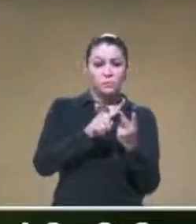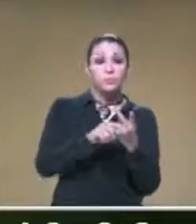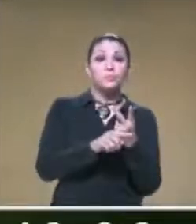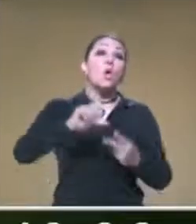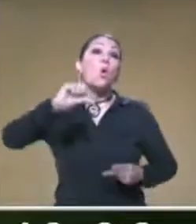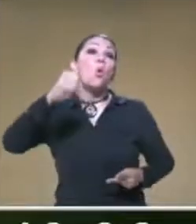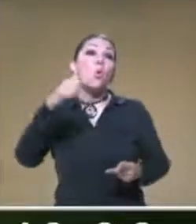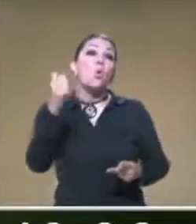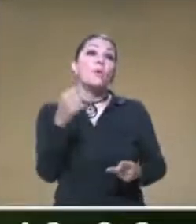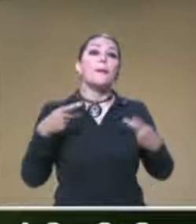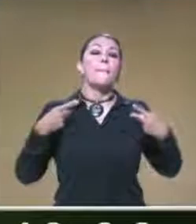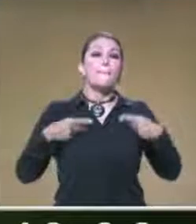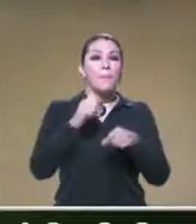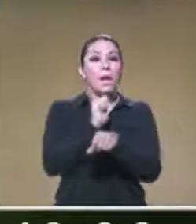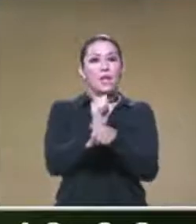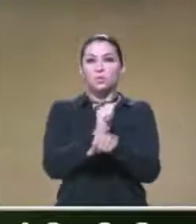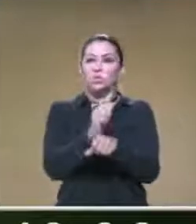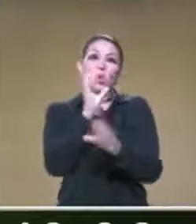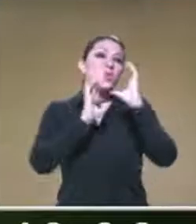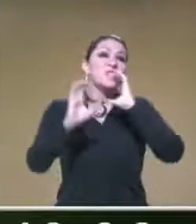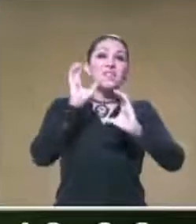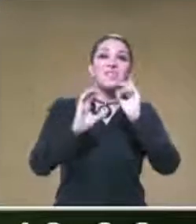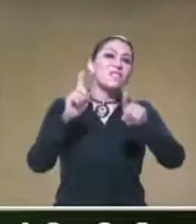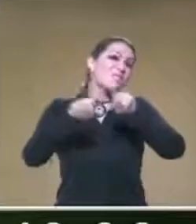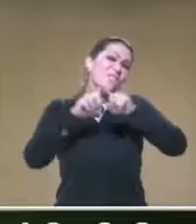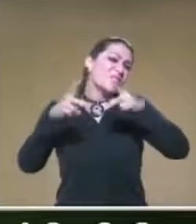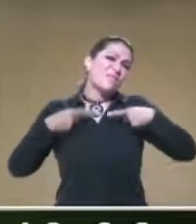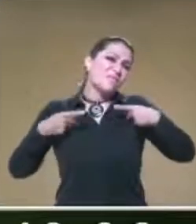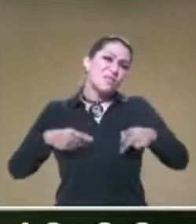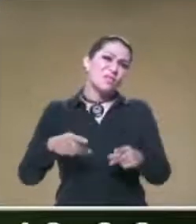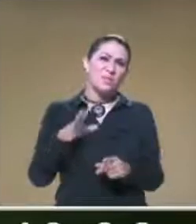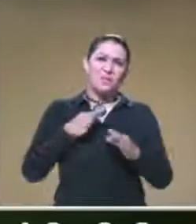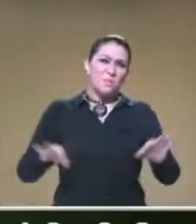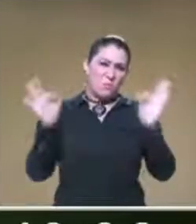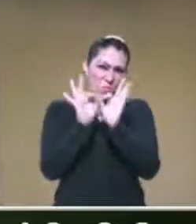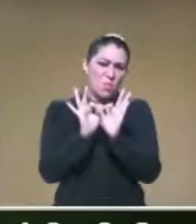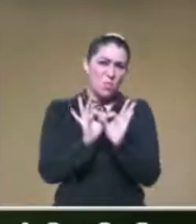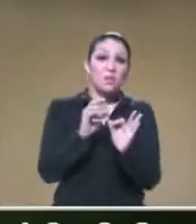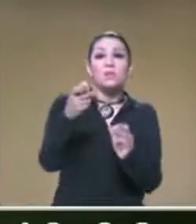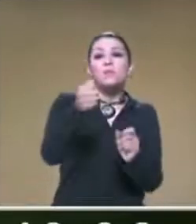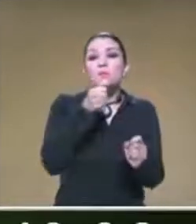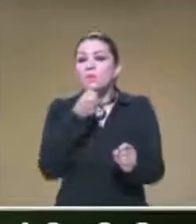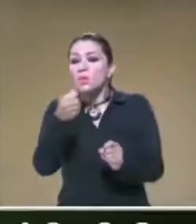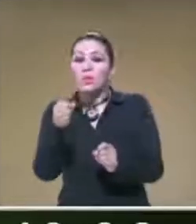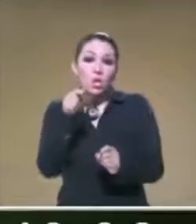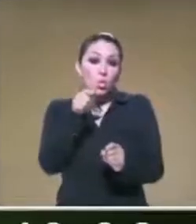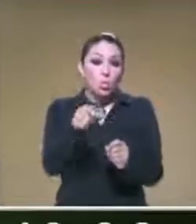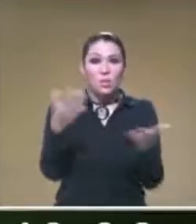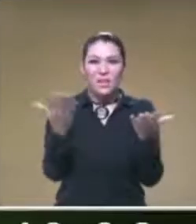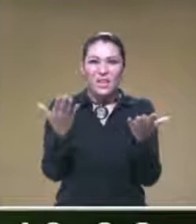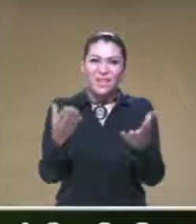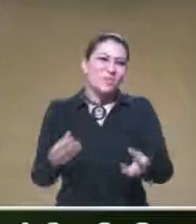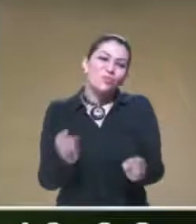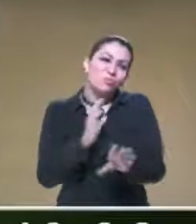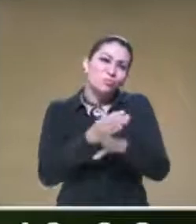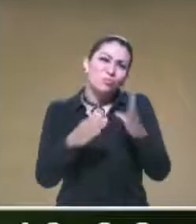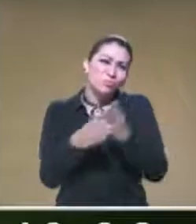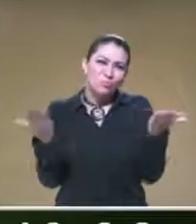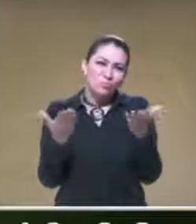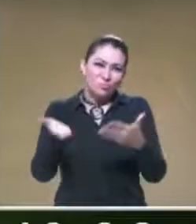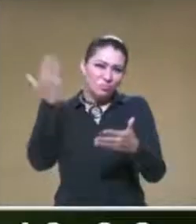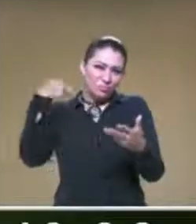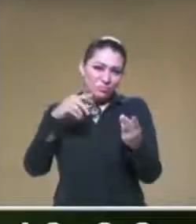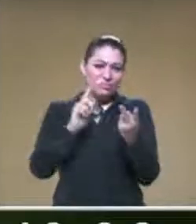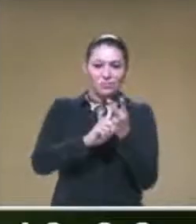para que nos cuenten lo que han hecho durante los últimos meses, si han realizado alguna obra teatral, algún